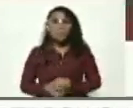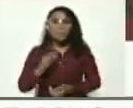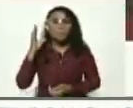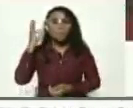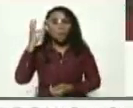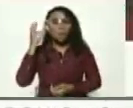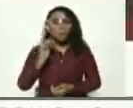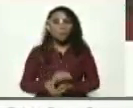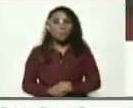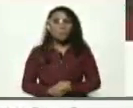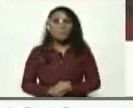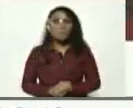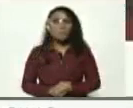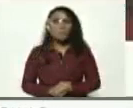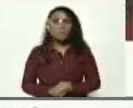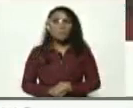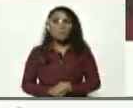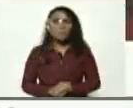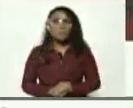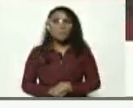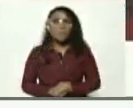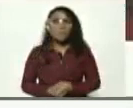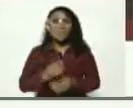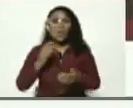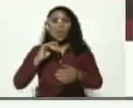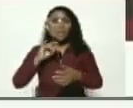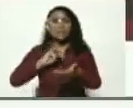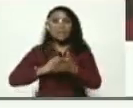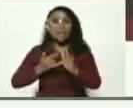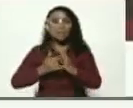Lucena, de lo que significó